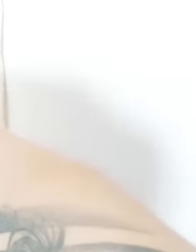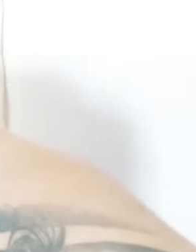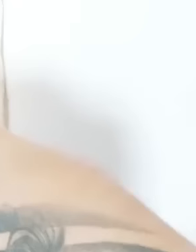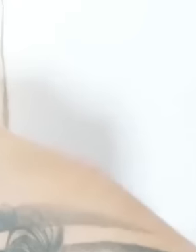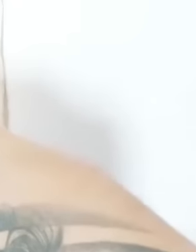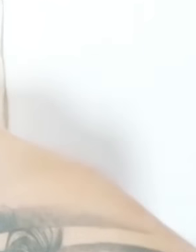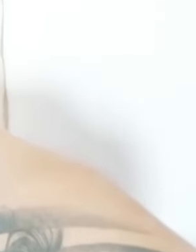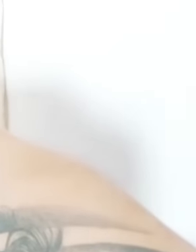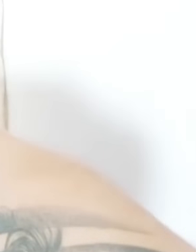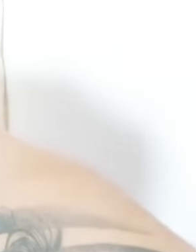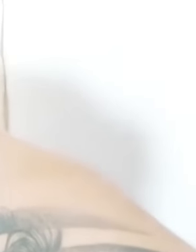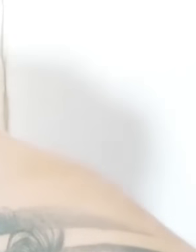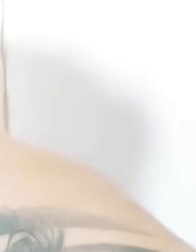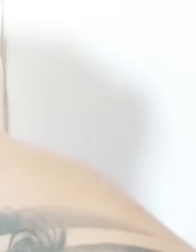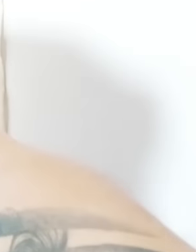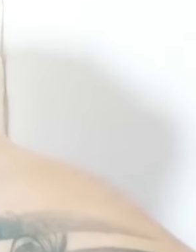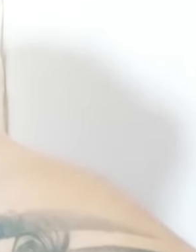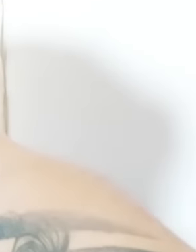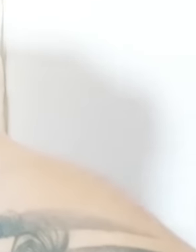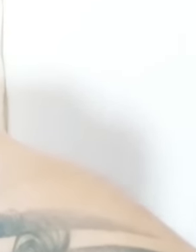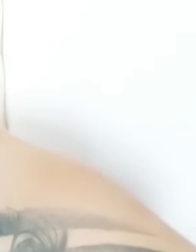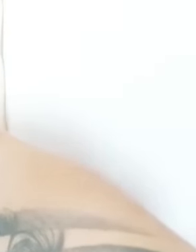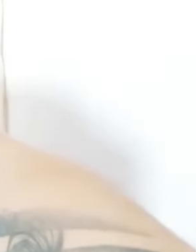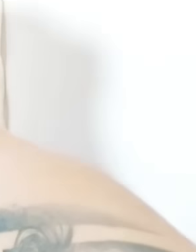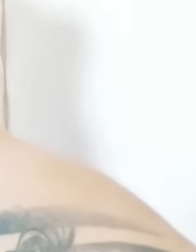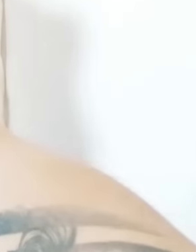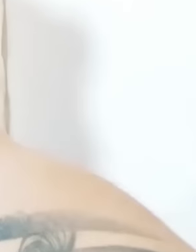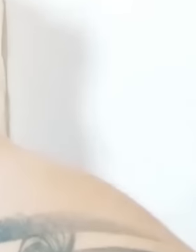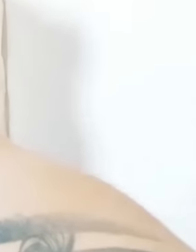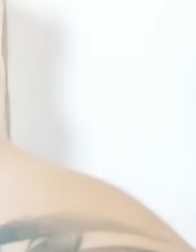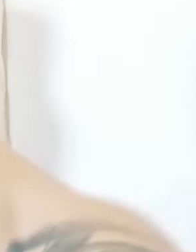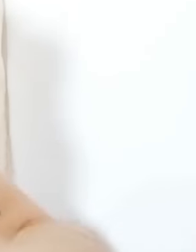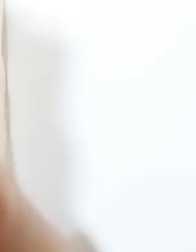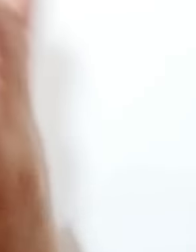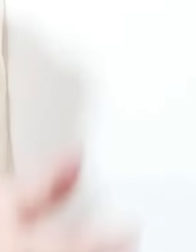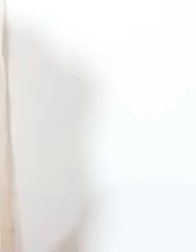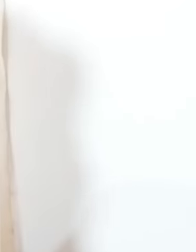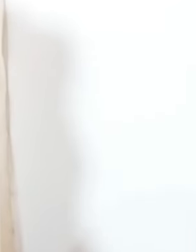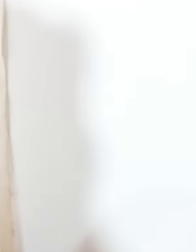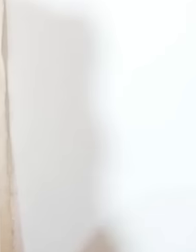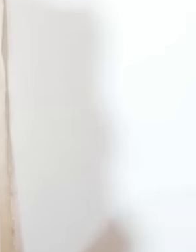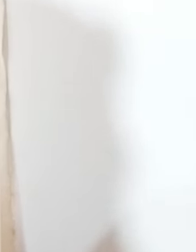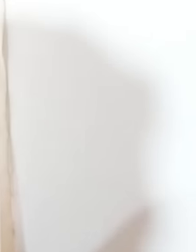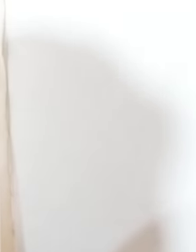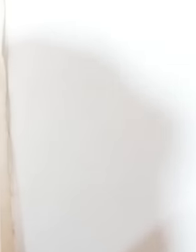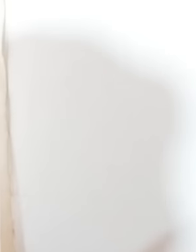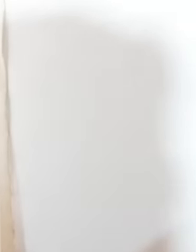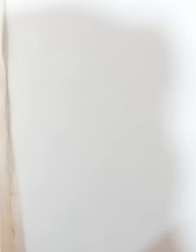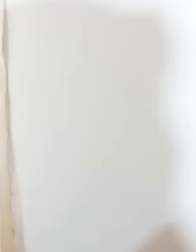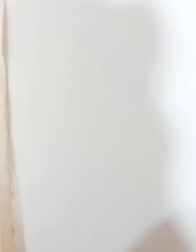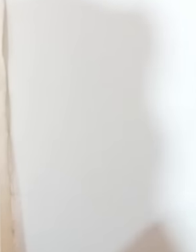fiscal, hay que acabar con la corrupción. Uno de los grandes problemas que nombró es la